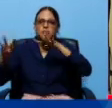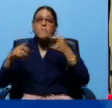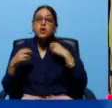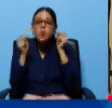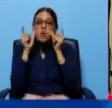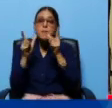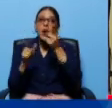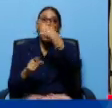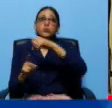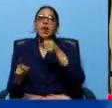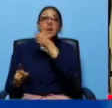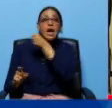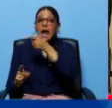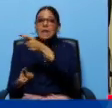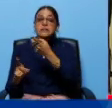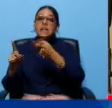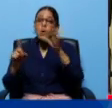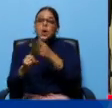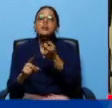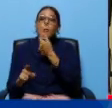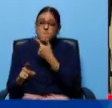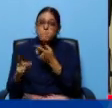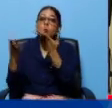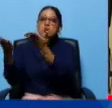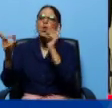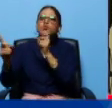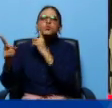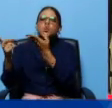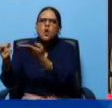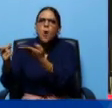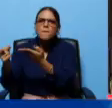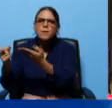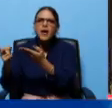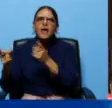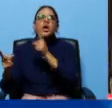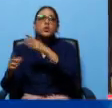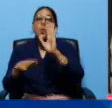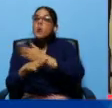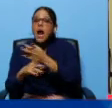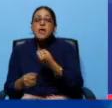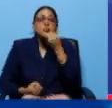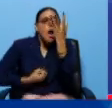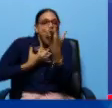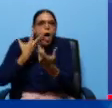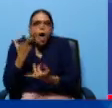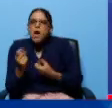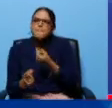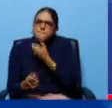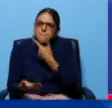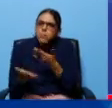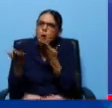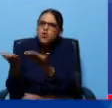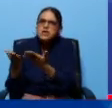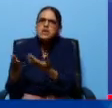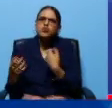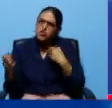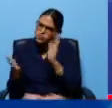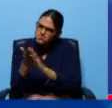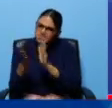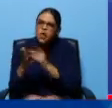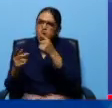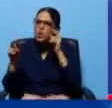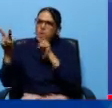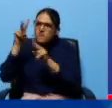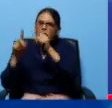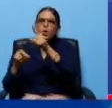cómo canta este cantante. ¿Cómo te llamas tú, flaco? Gabriel Delgado. Canta con una inspiración y te auguro que vas a